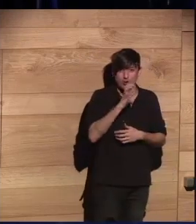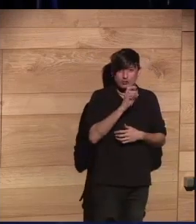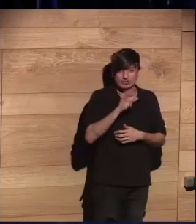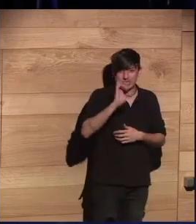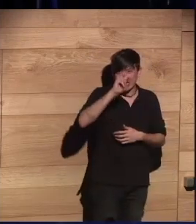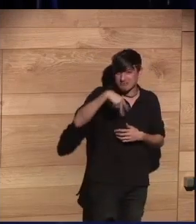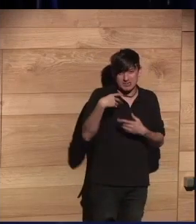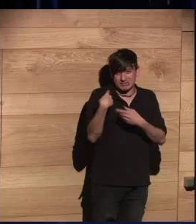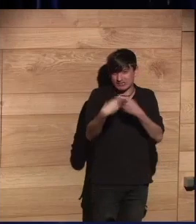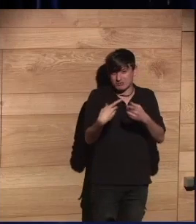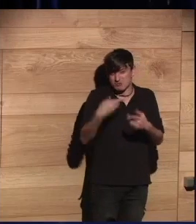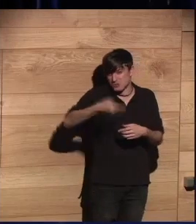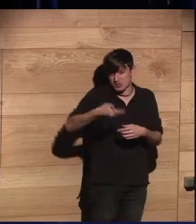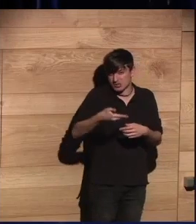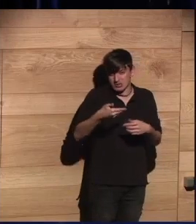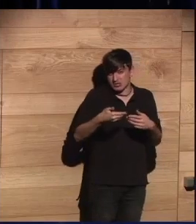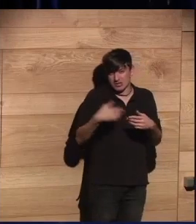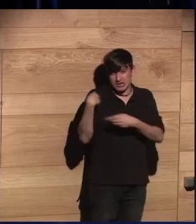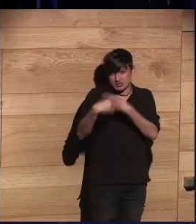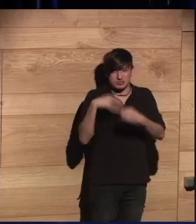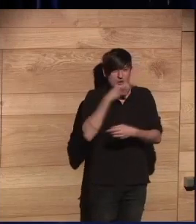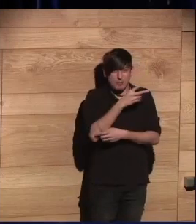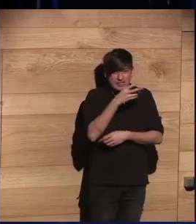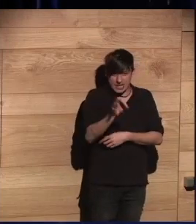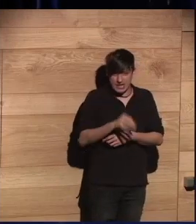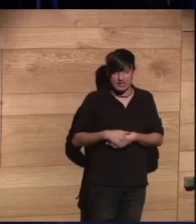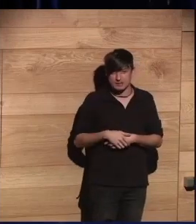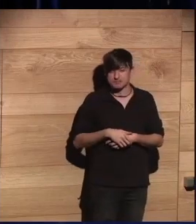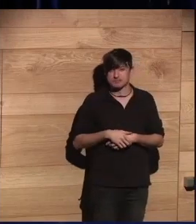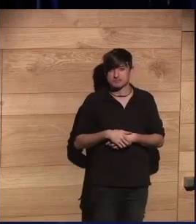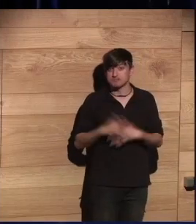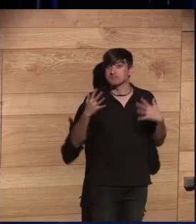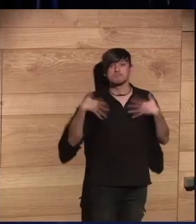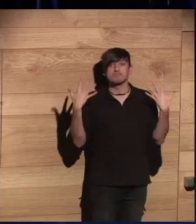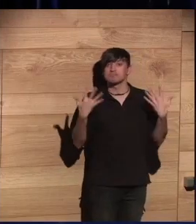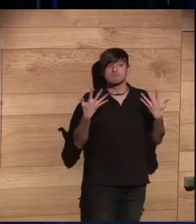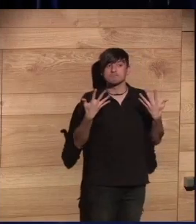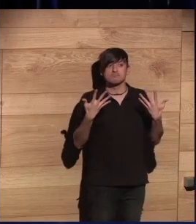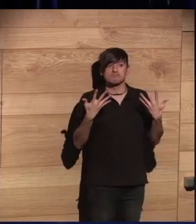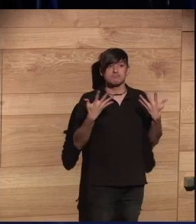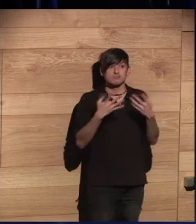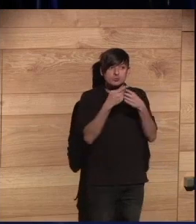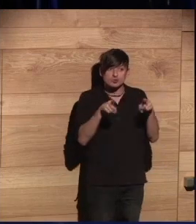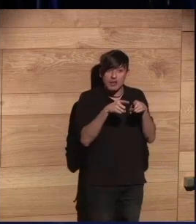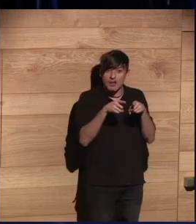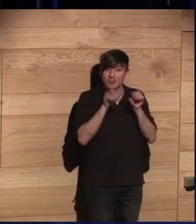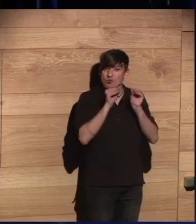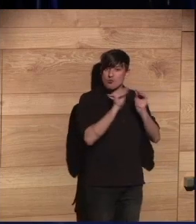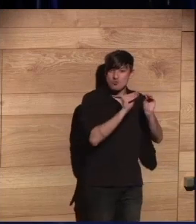los grandes clásicos del siglo XX, y de repente en la música de